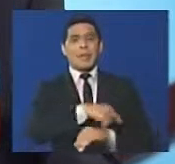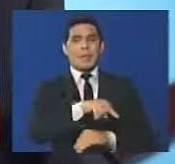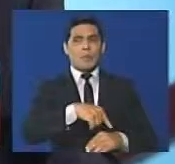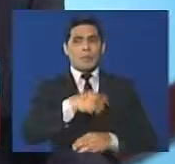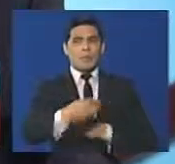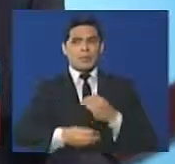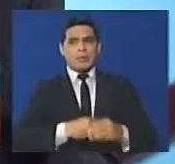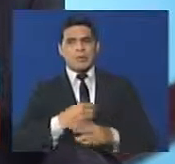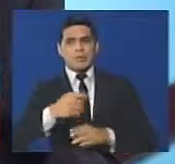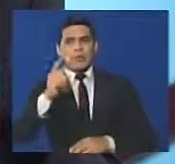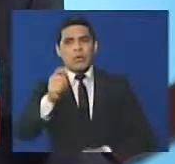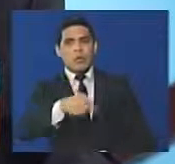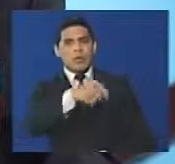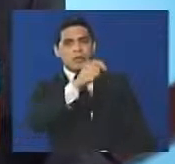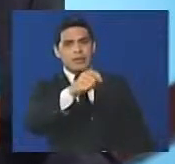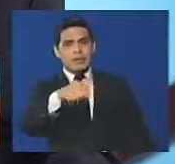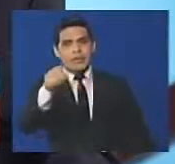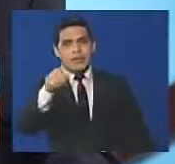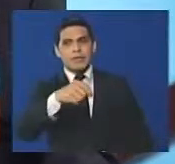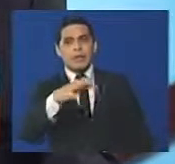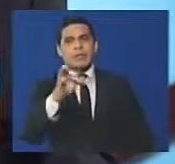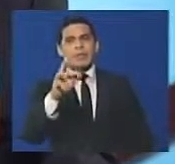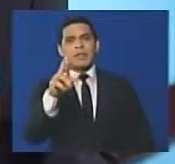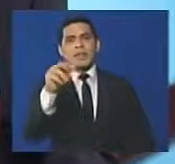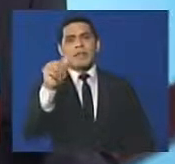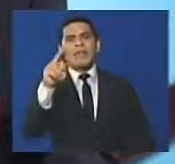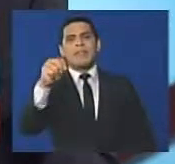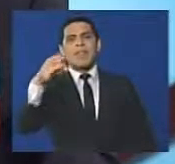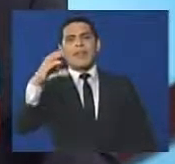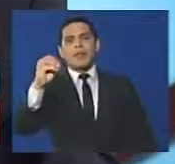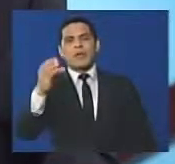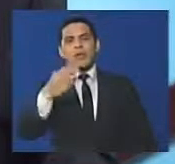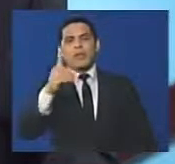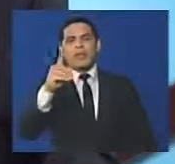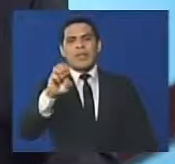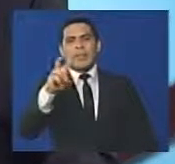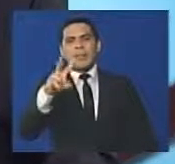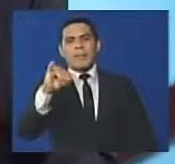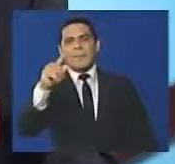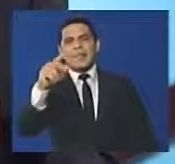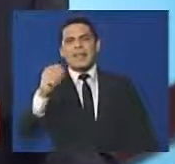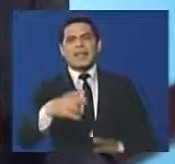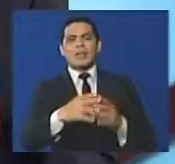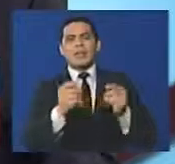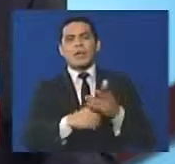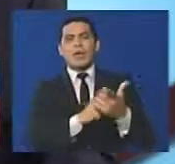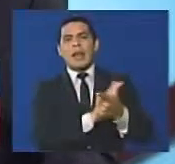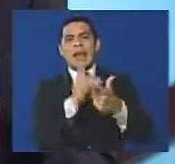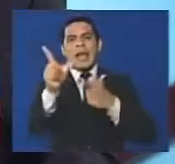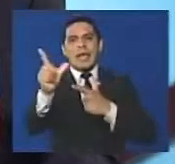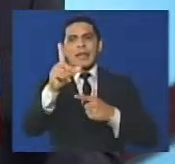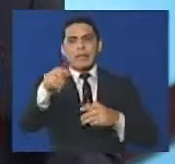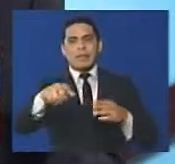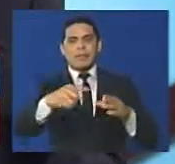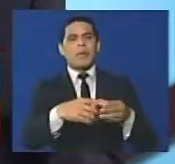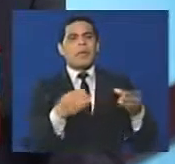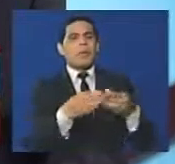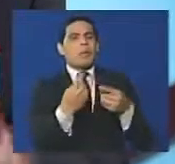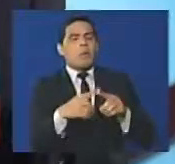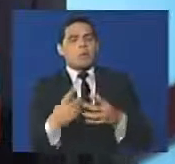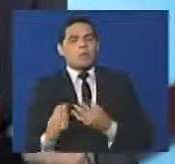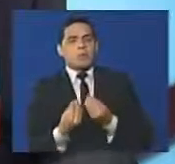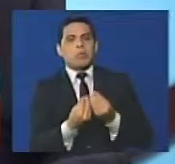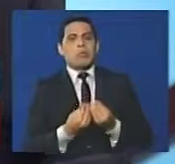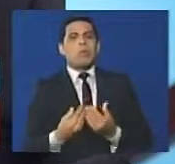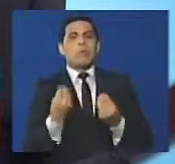de director musical de Franco De Vita. Ha tocado y toca con 440 en todas las giras internacionales. Qué bueno. Y